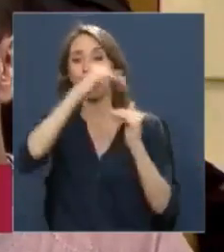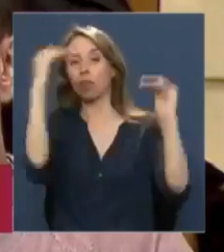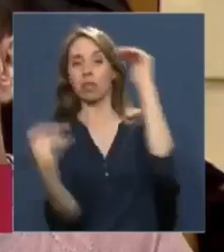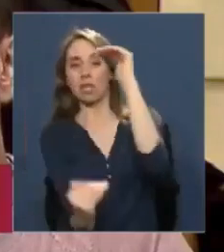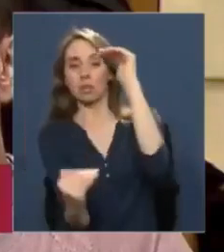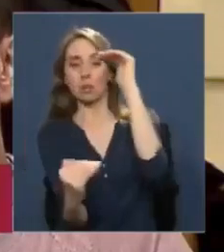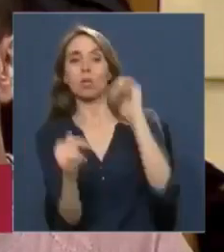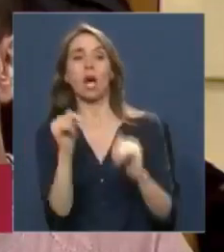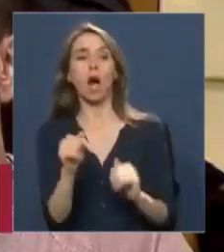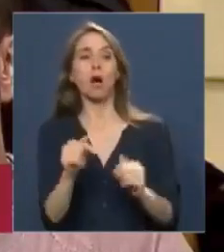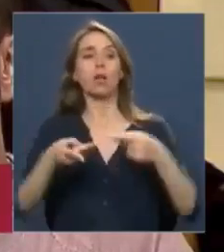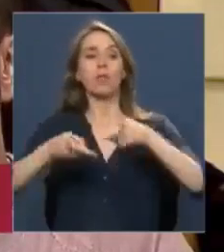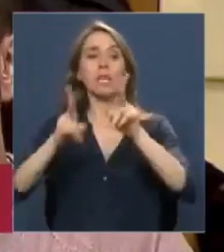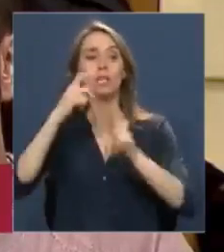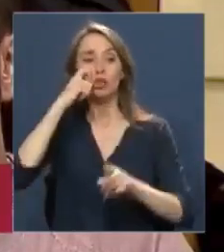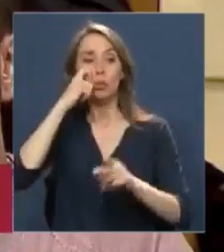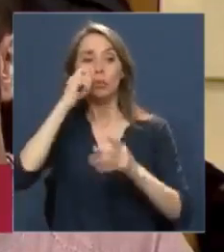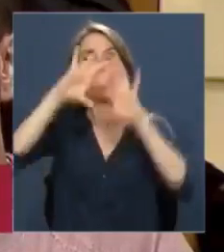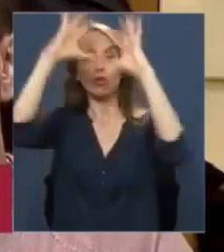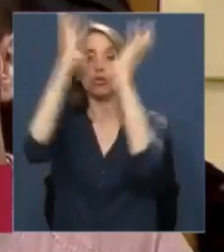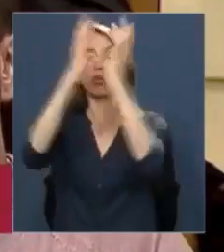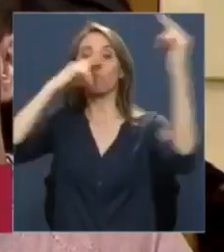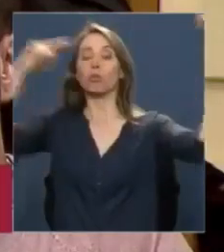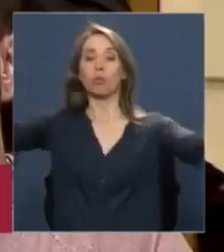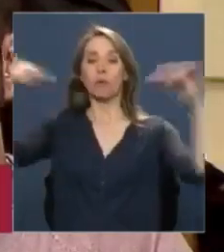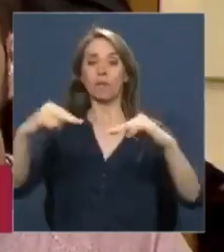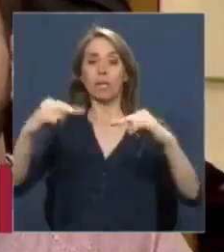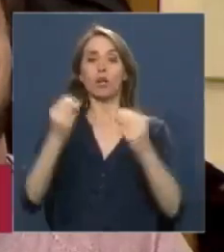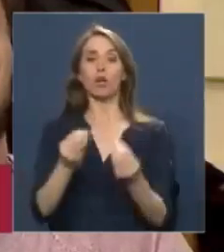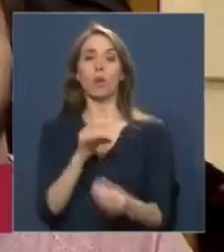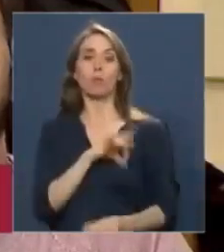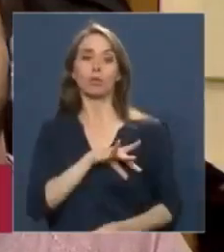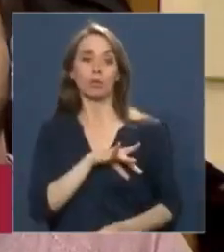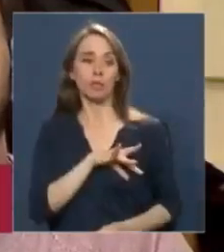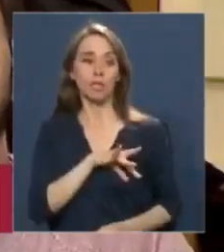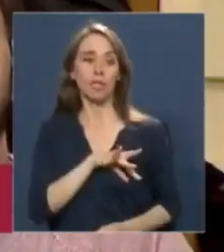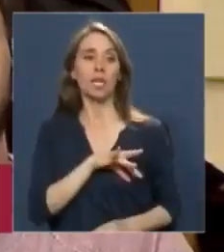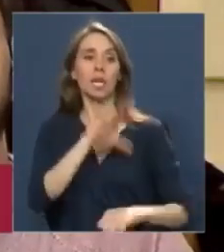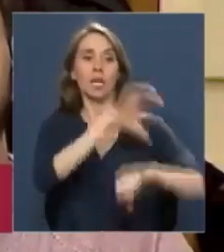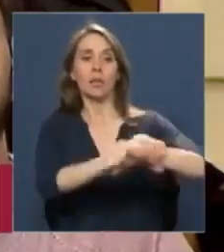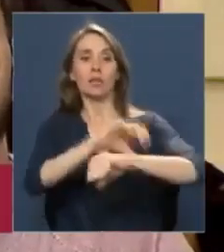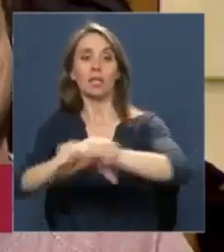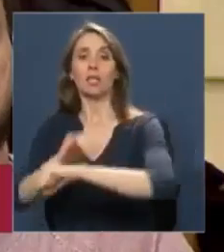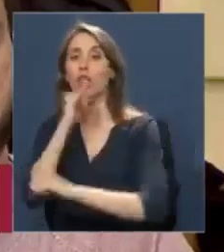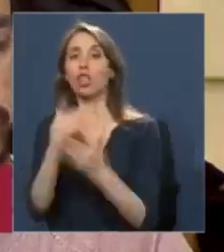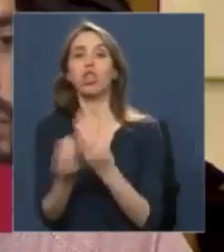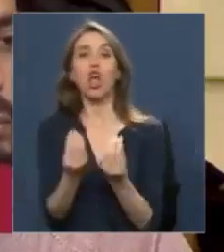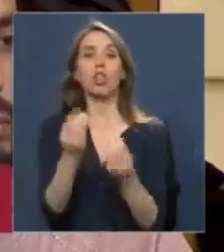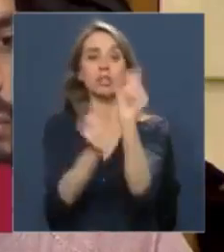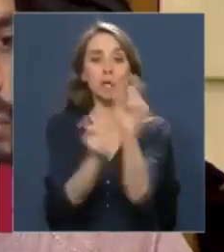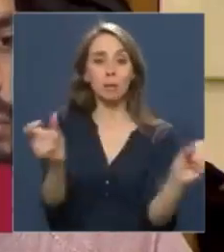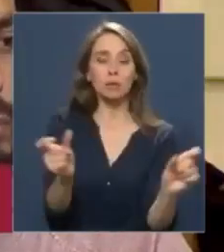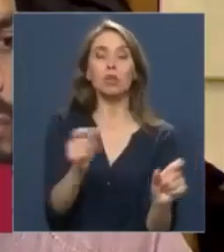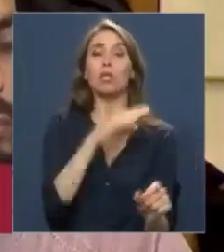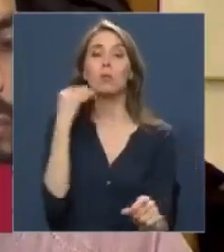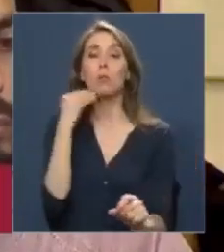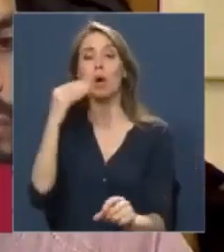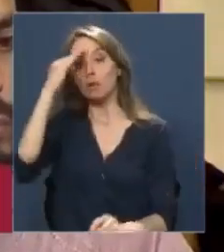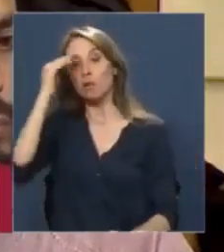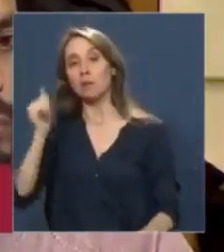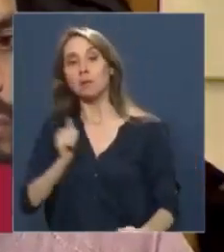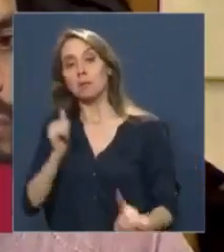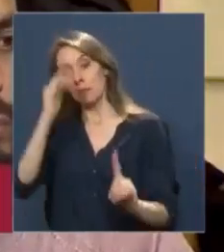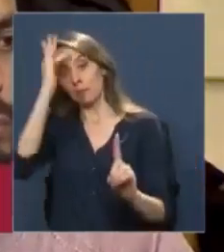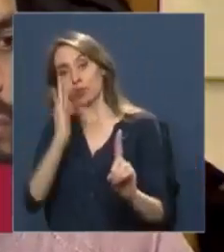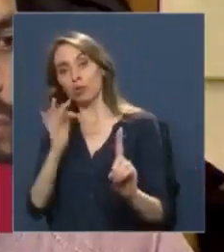Hoy día está por derechos humanos los ojos de todo el mundo viendo cómo en Chile tenemos detenciones que no sabemos de sus paraderos, tenemos muertes por agentes del Estado